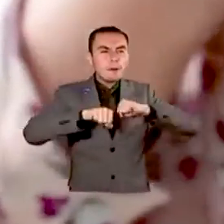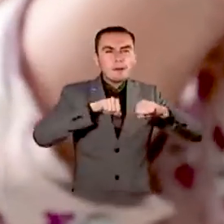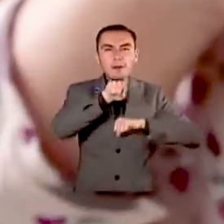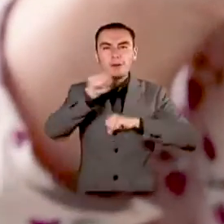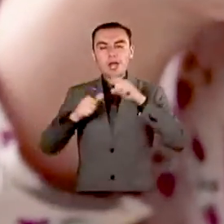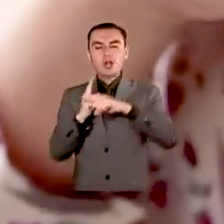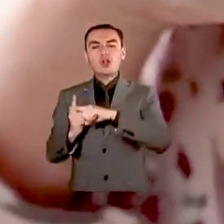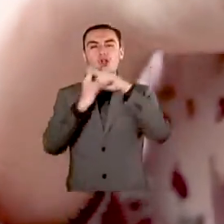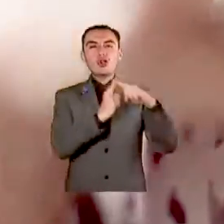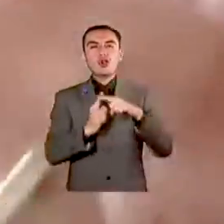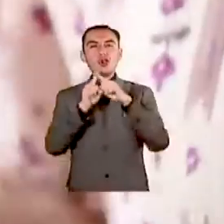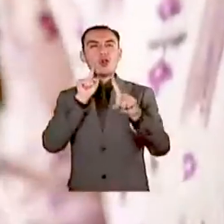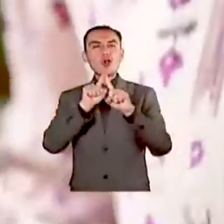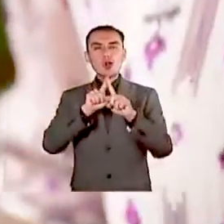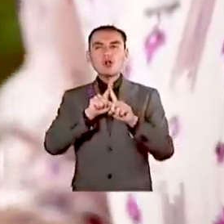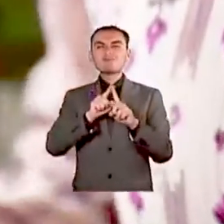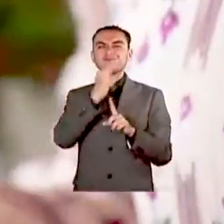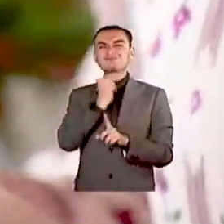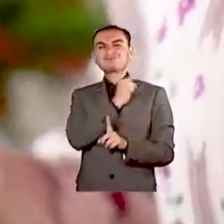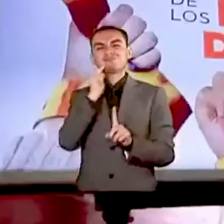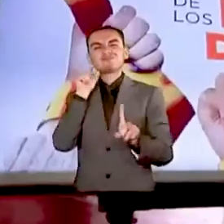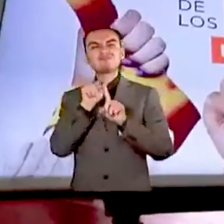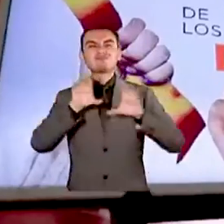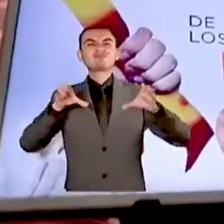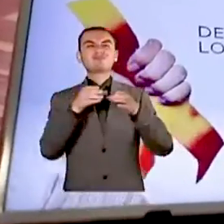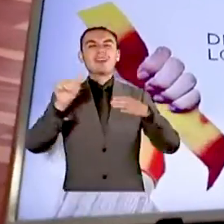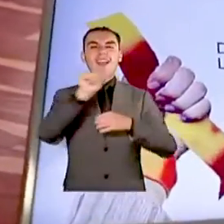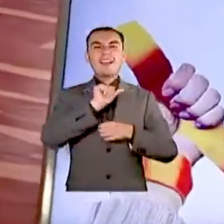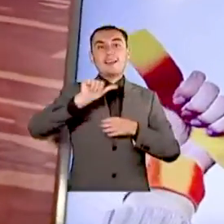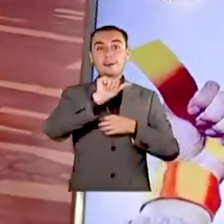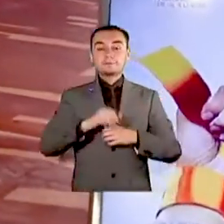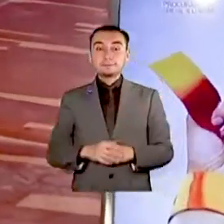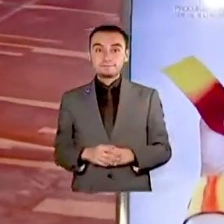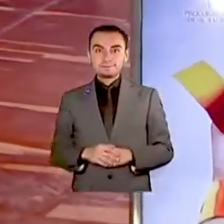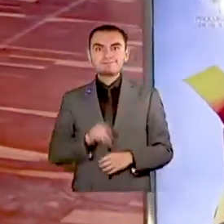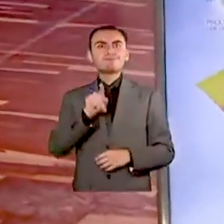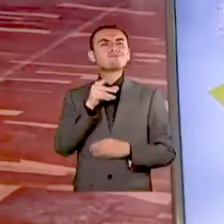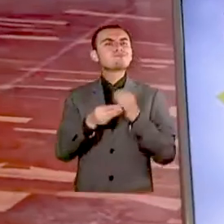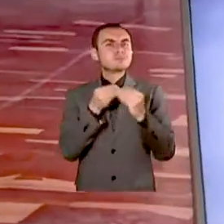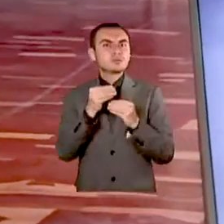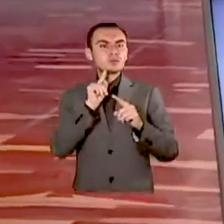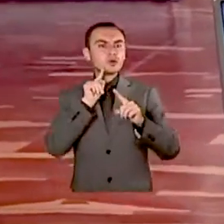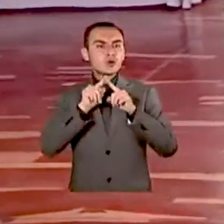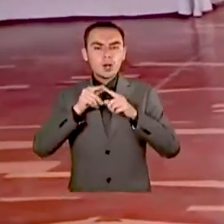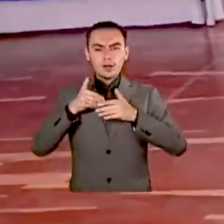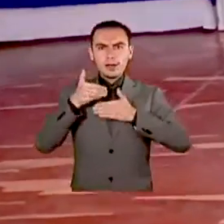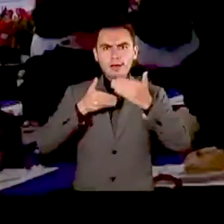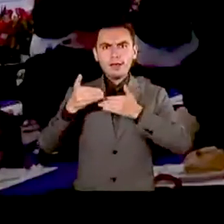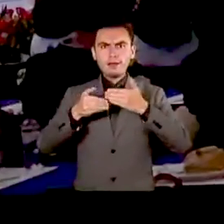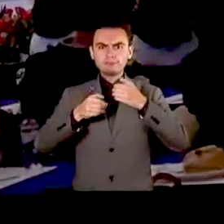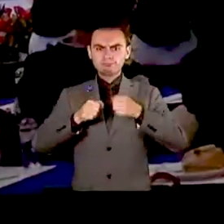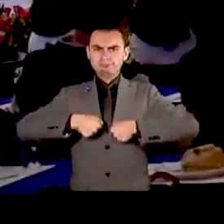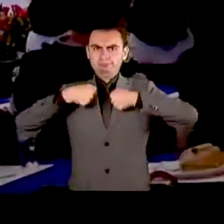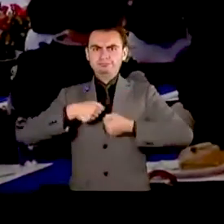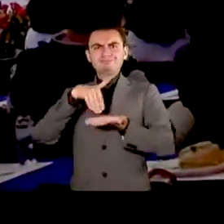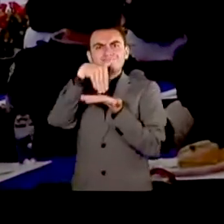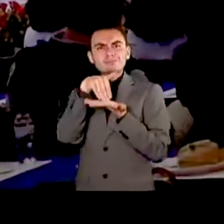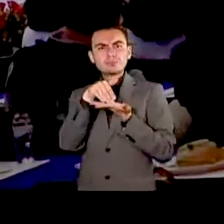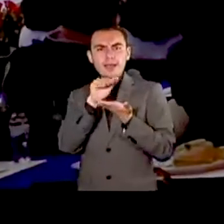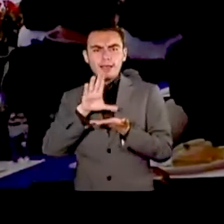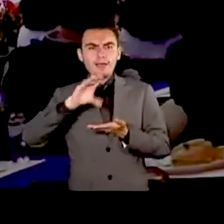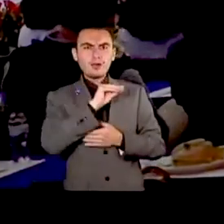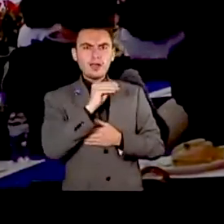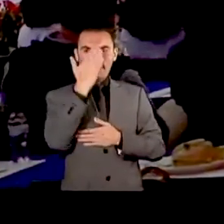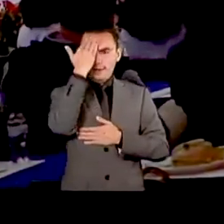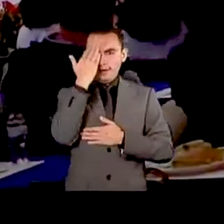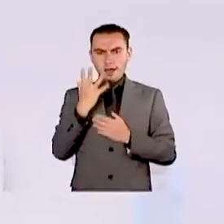una procuraduría comprometida con las mujeres, la cual busca desarrollar una ruta sólida que comprometa a todas